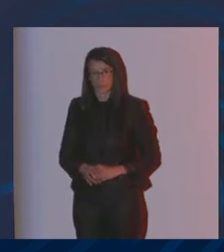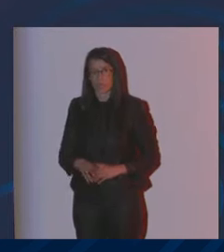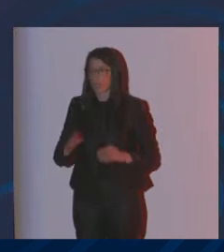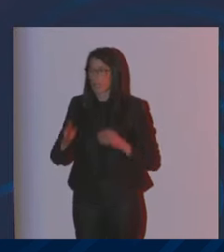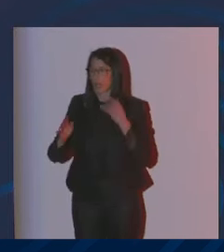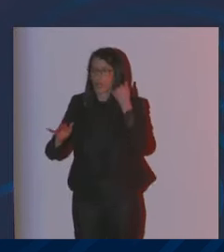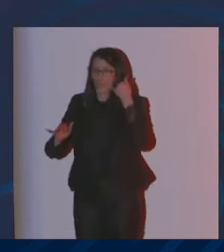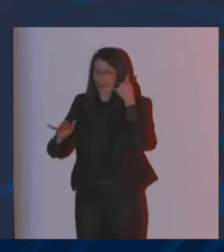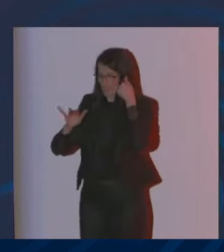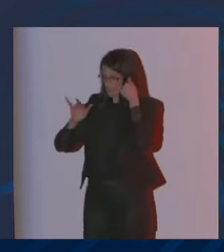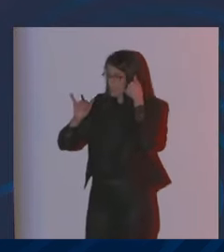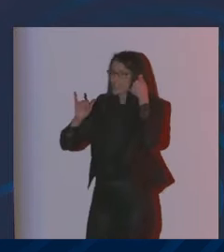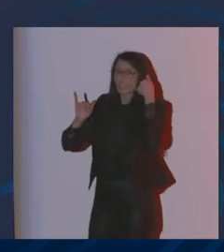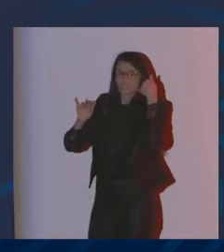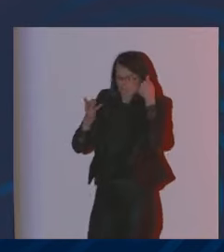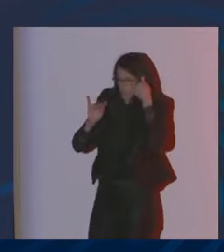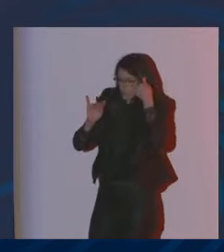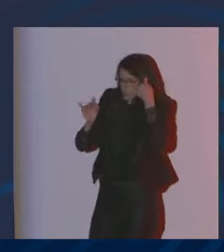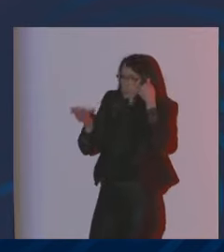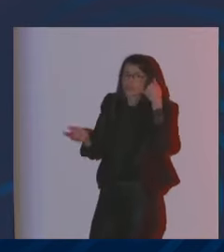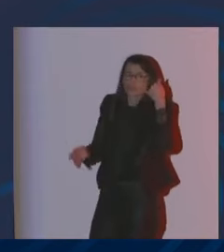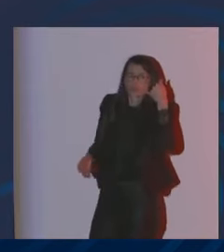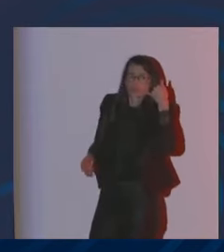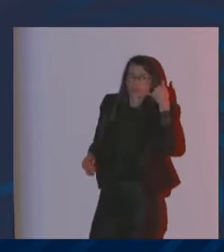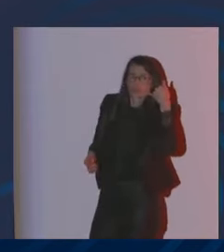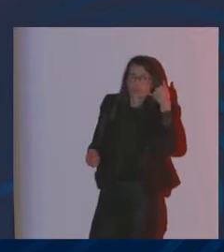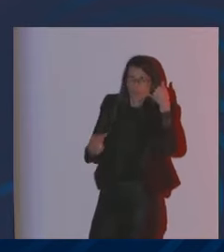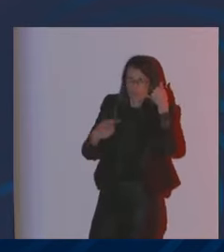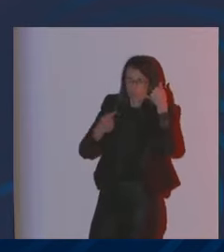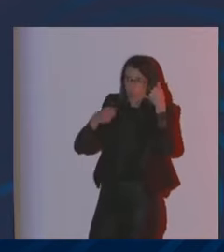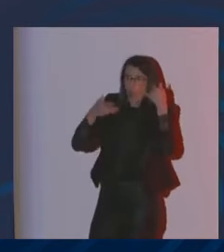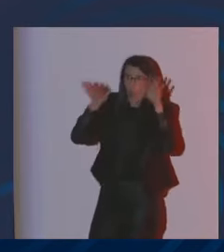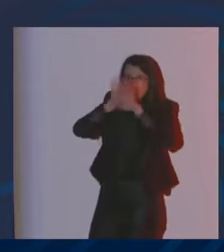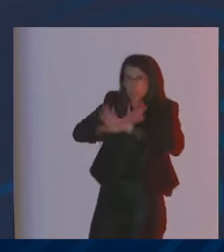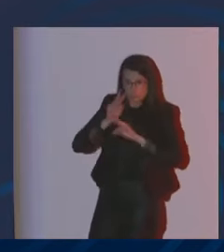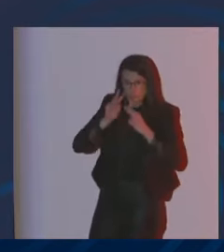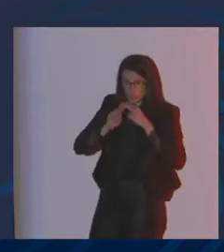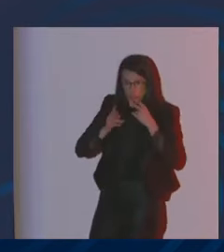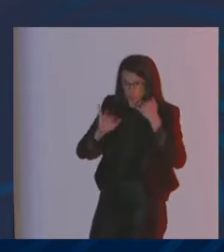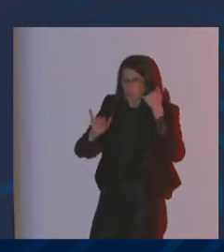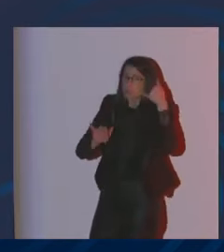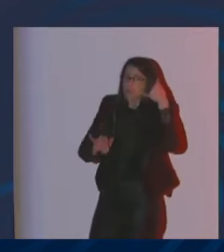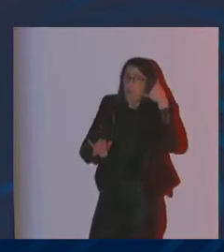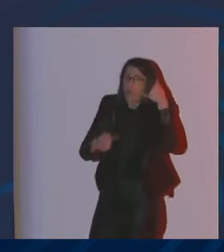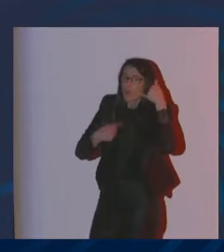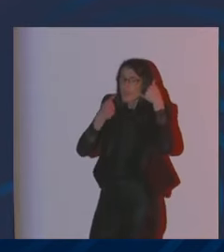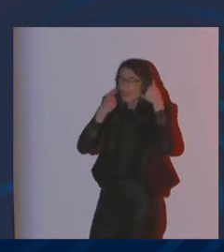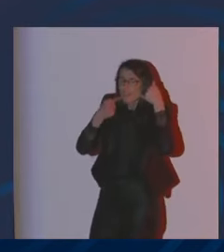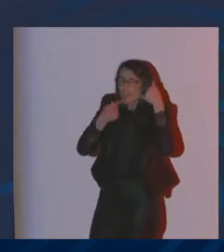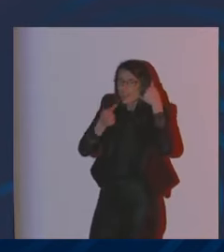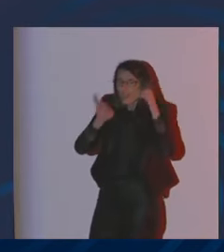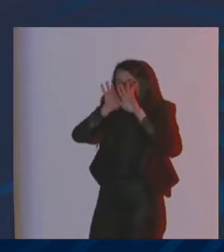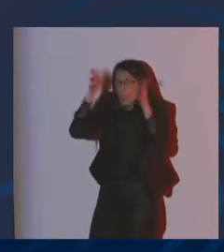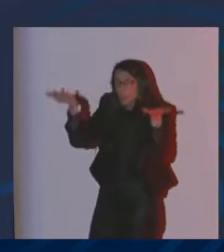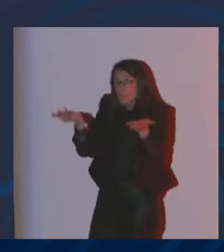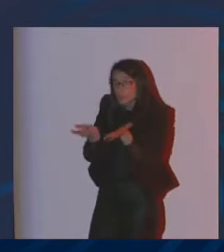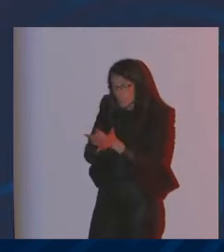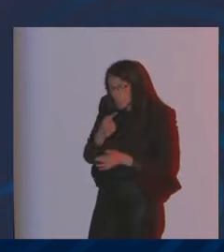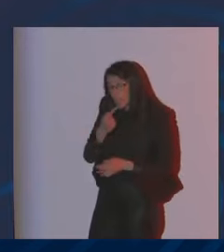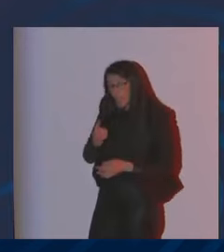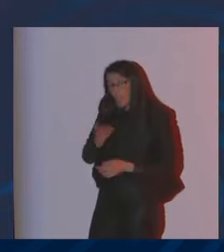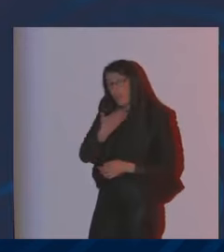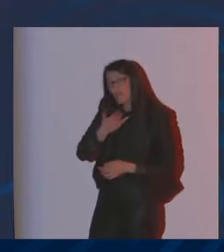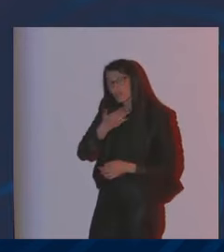Sí. Sí, sí. Nos vemos esta noche. Oye, dile a Universalidad si